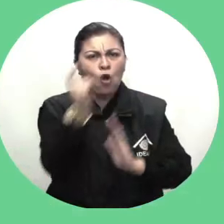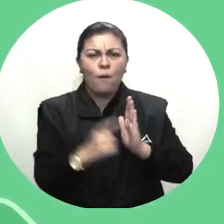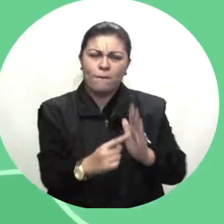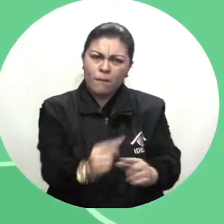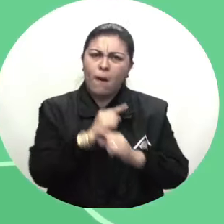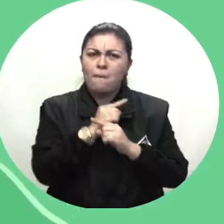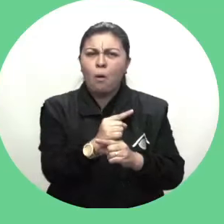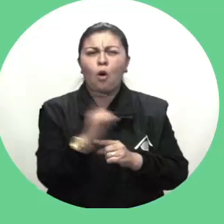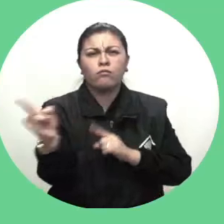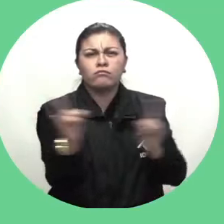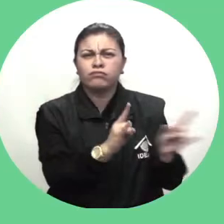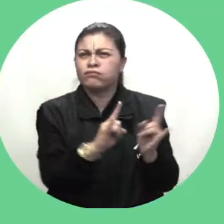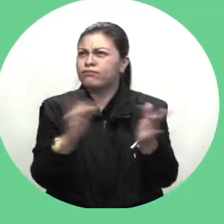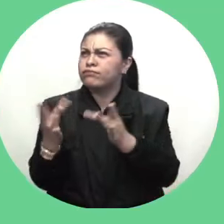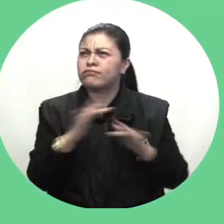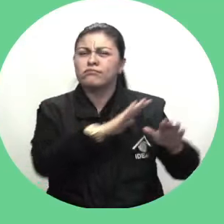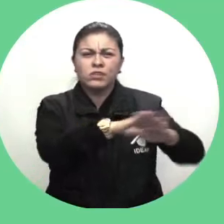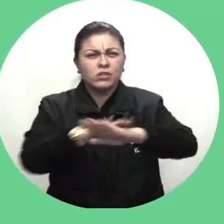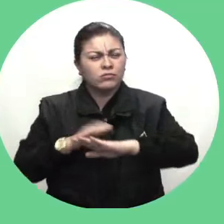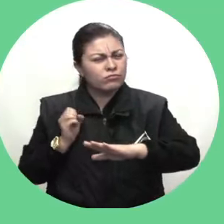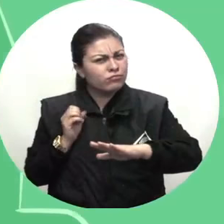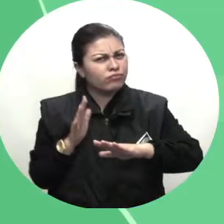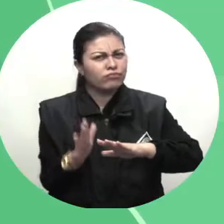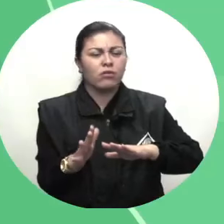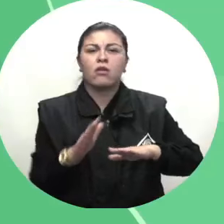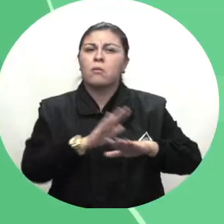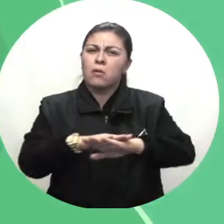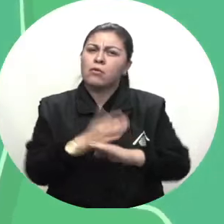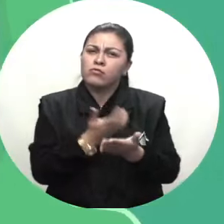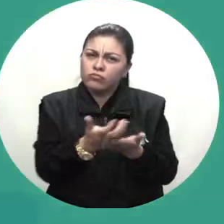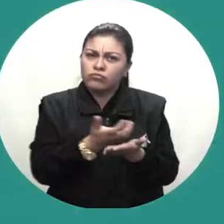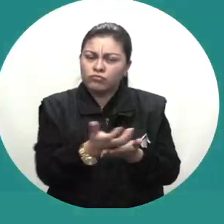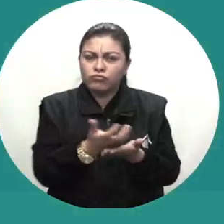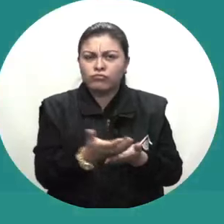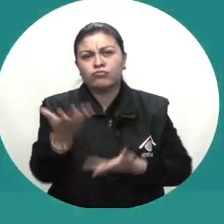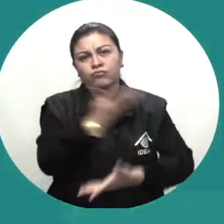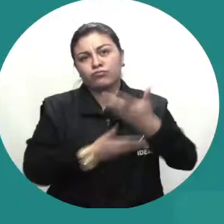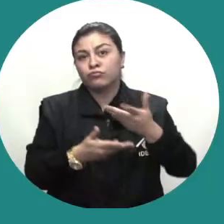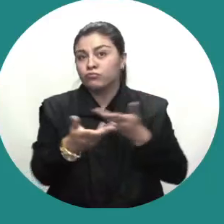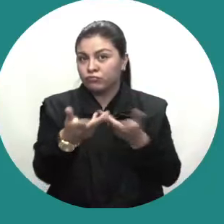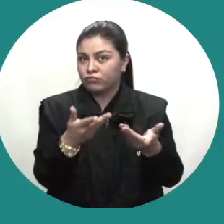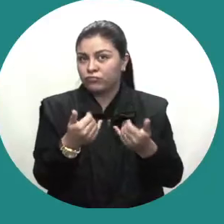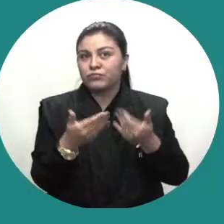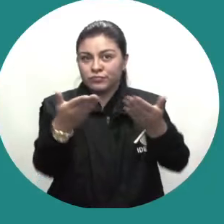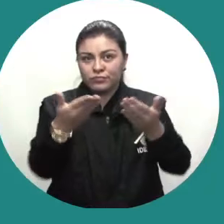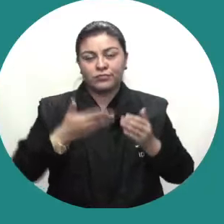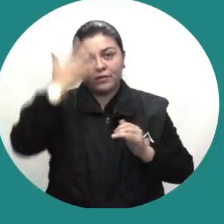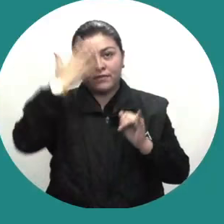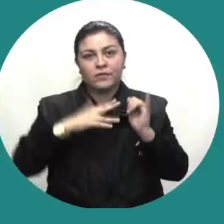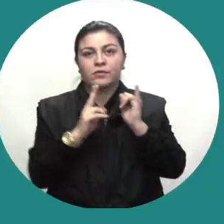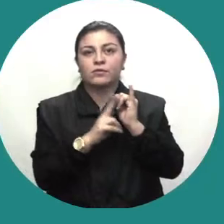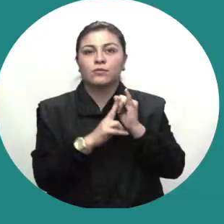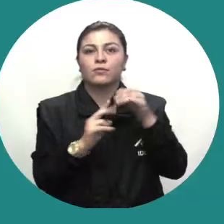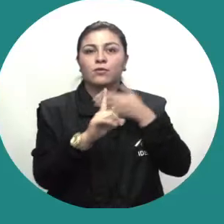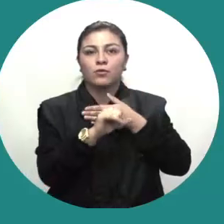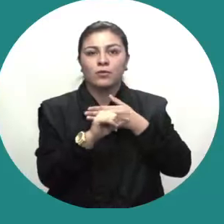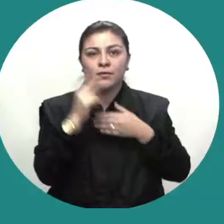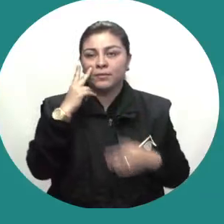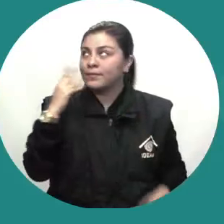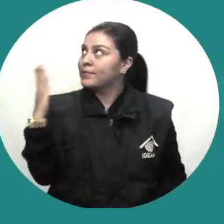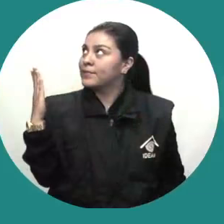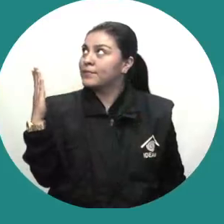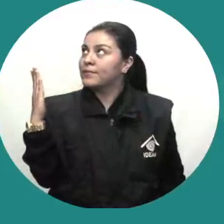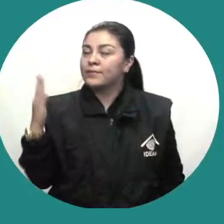Información en tiempo real, detallada, satelital, recomendaciones y muchas opciones de interacción. Síganos a través de nuestras redes